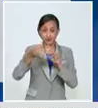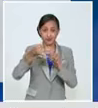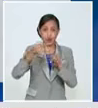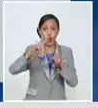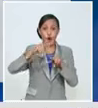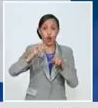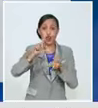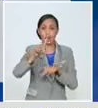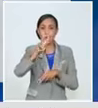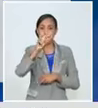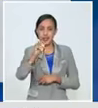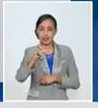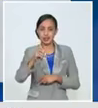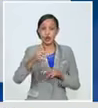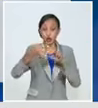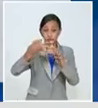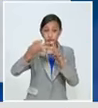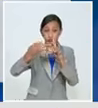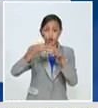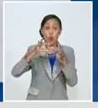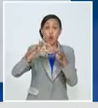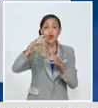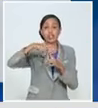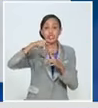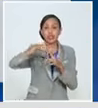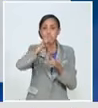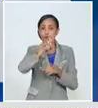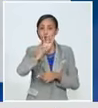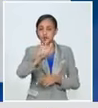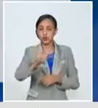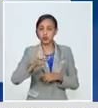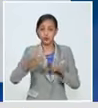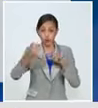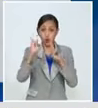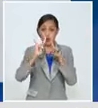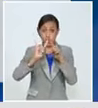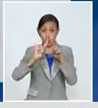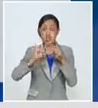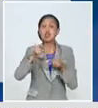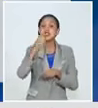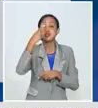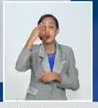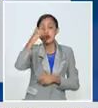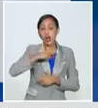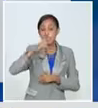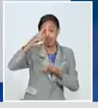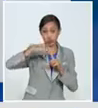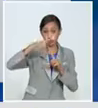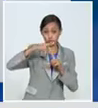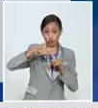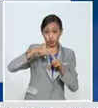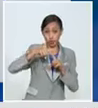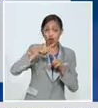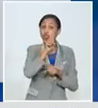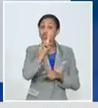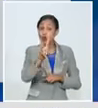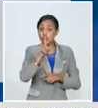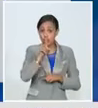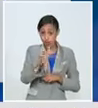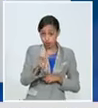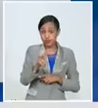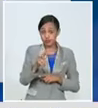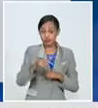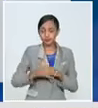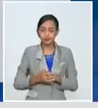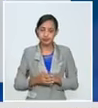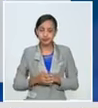20, Guantánamo 14, Ciego de Ávila y Las Tunas 12 cada uno,